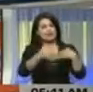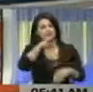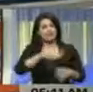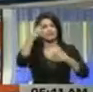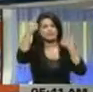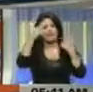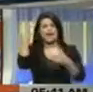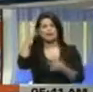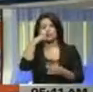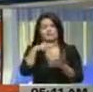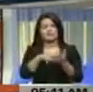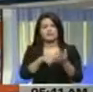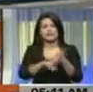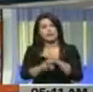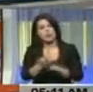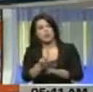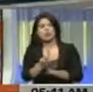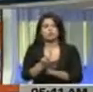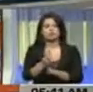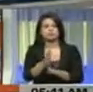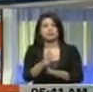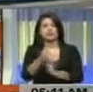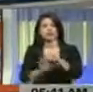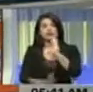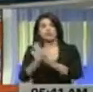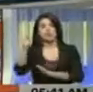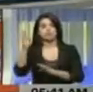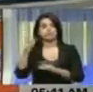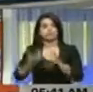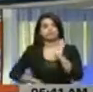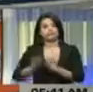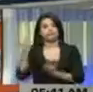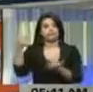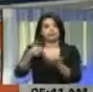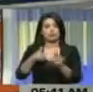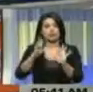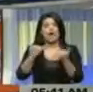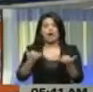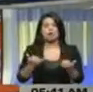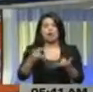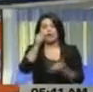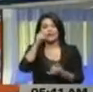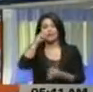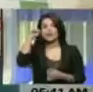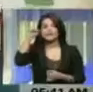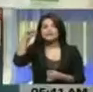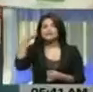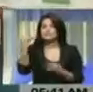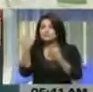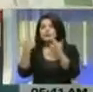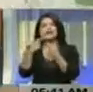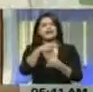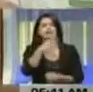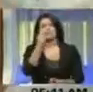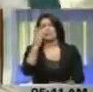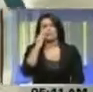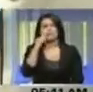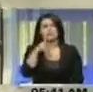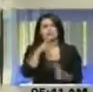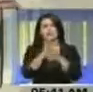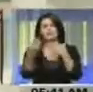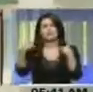año 2000-2001, repuntando el precio del petróleo, afortunadamente, y ahora lo busca Nicolás Maduro, que tiene muchísima experiencia en torno a